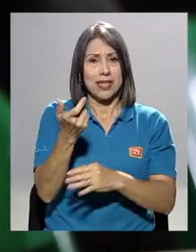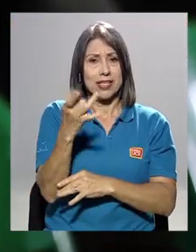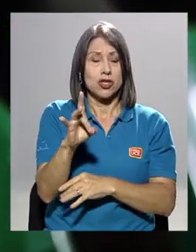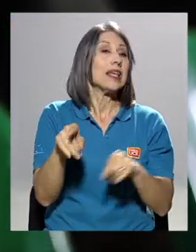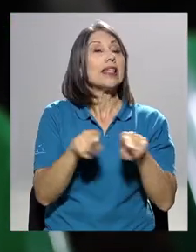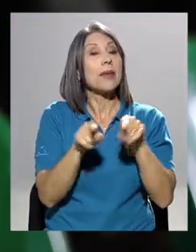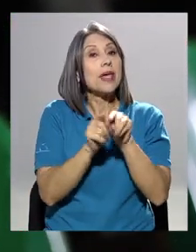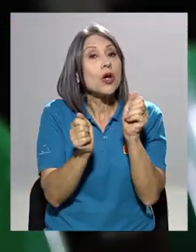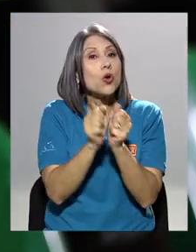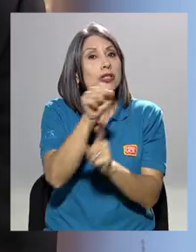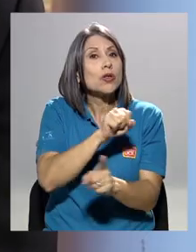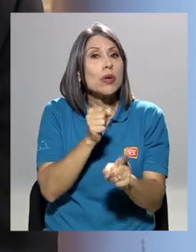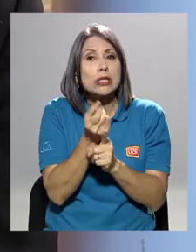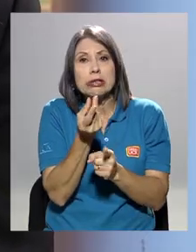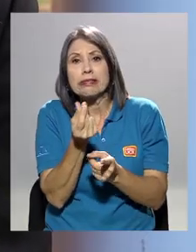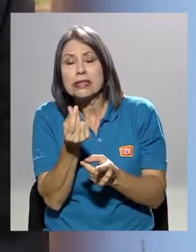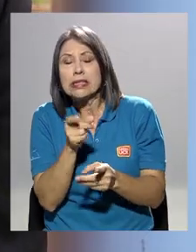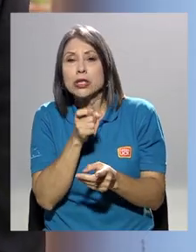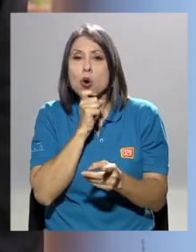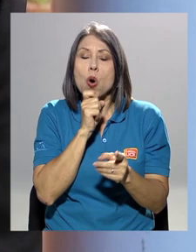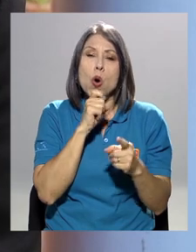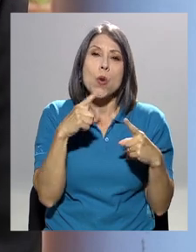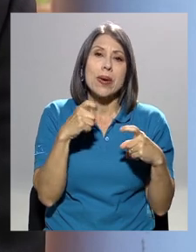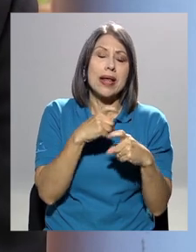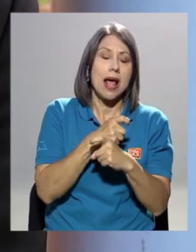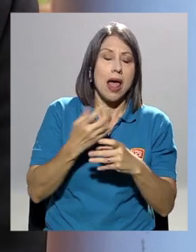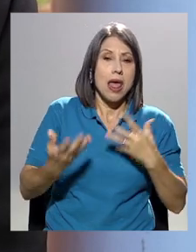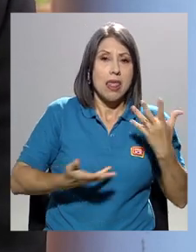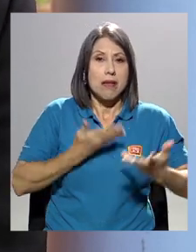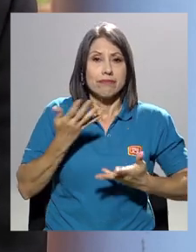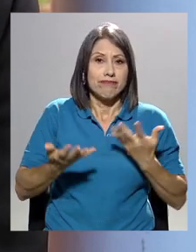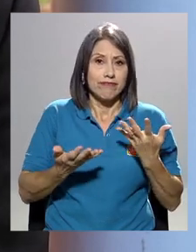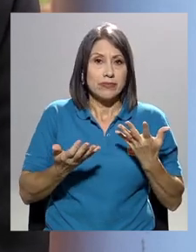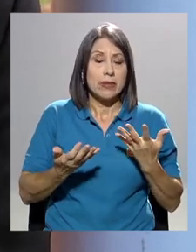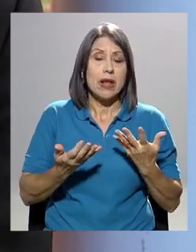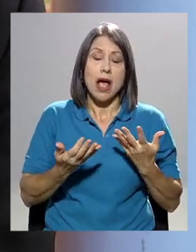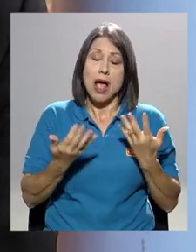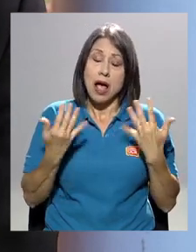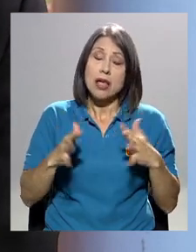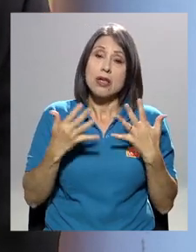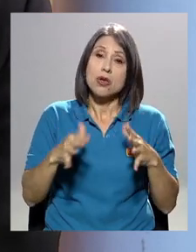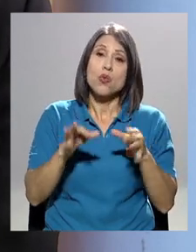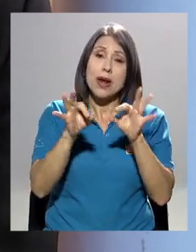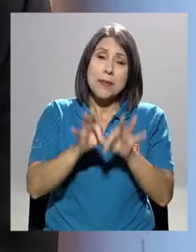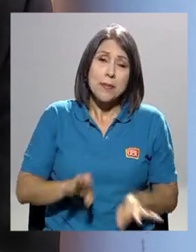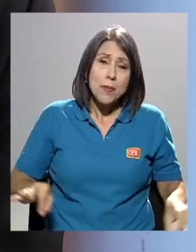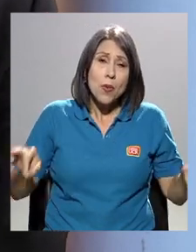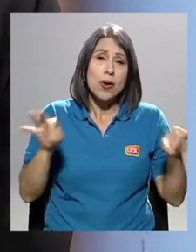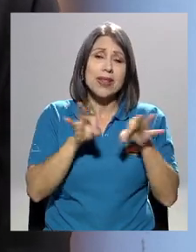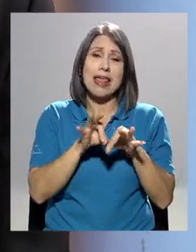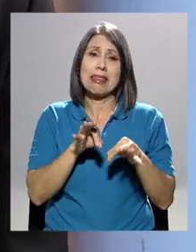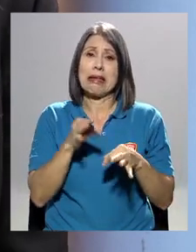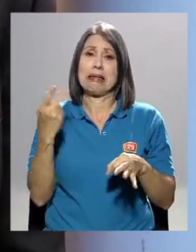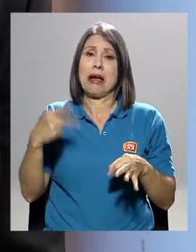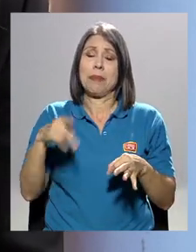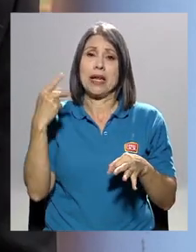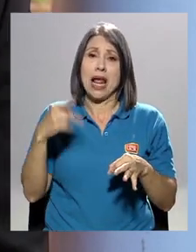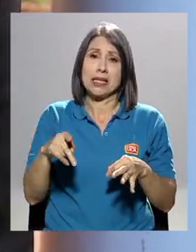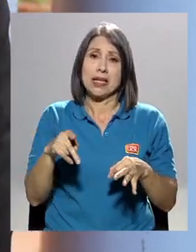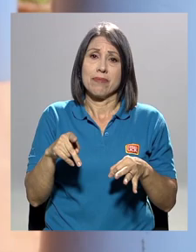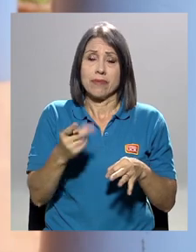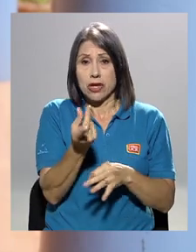coyuntura fiscal bastante complicada que el país tiene, donde pues hay una importante amenaza de reducción de los recursos en